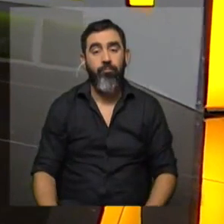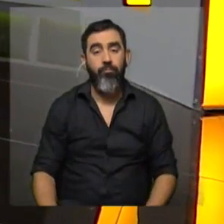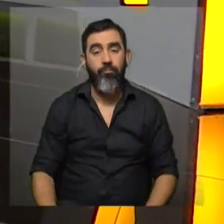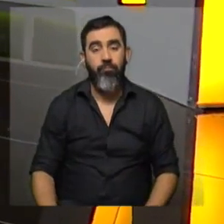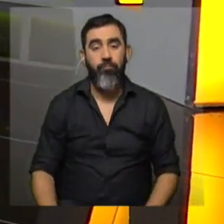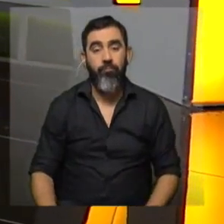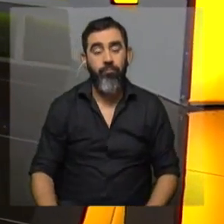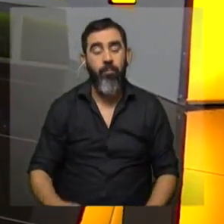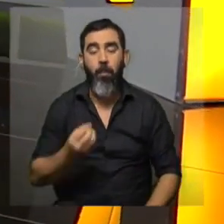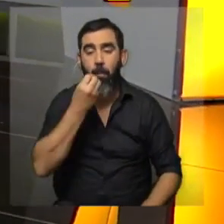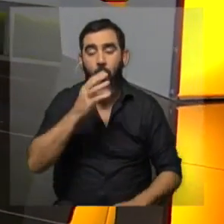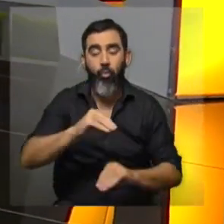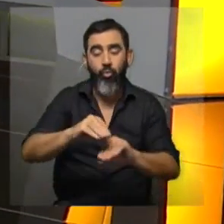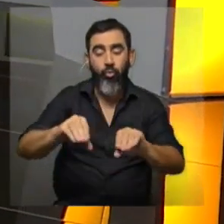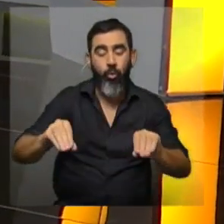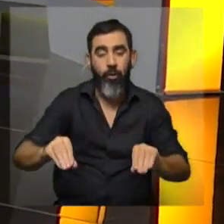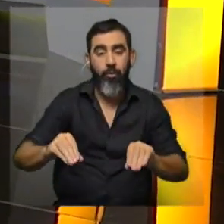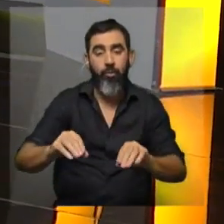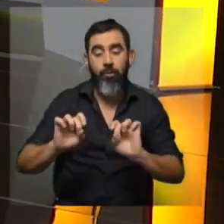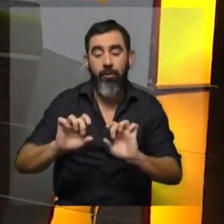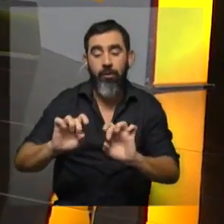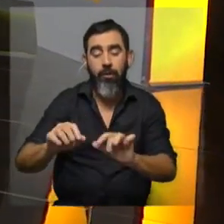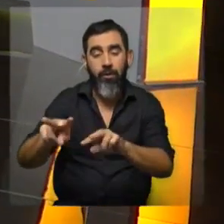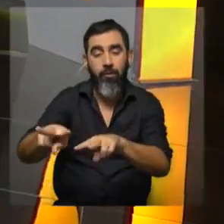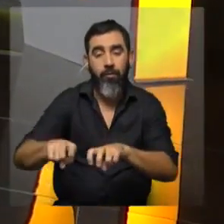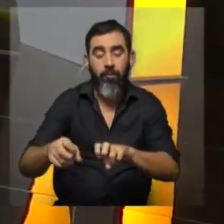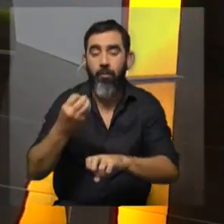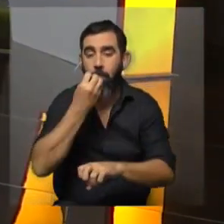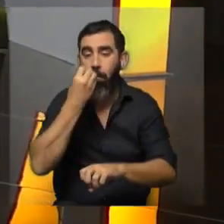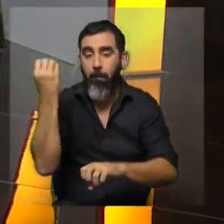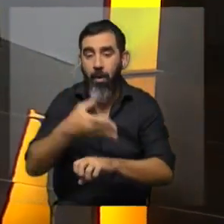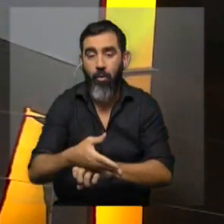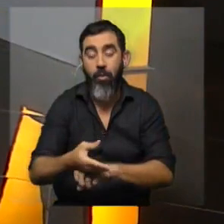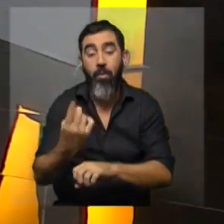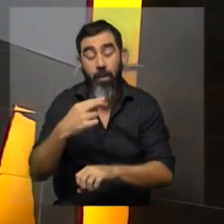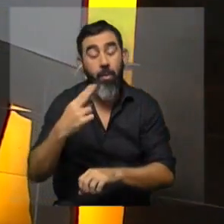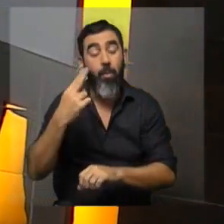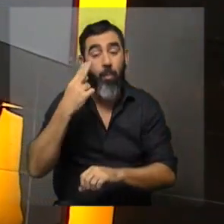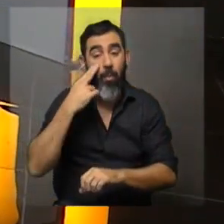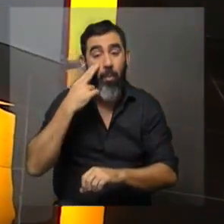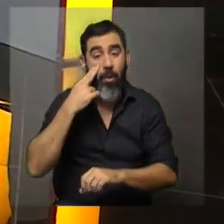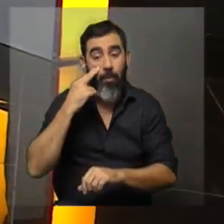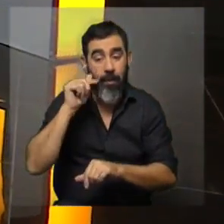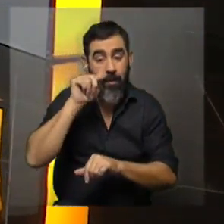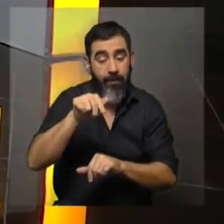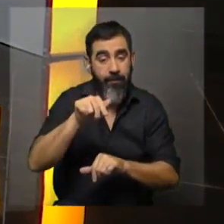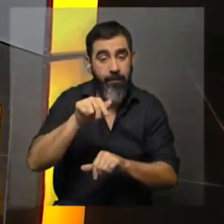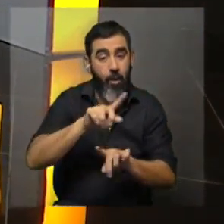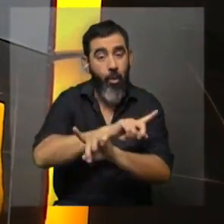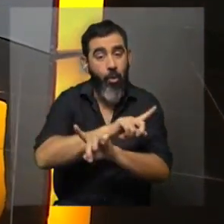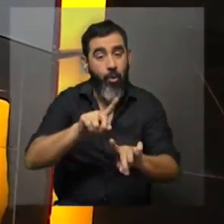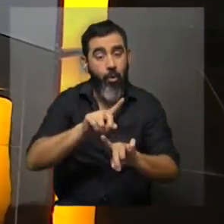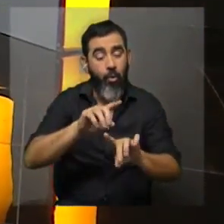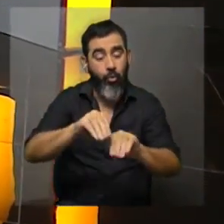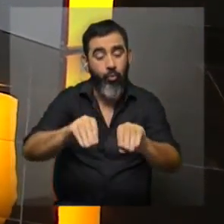Enriquece suelos, es fertilizante, uno de los fertilizantes por excelencia. El problema es cuando el fósforo deja de estar